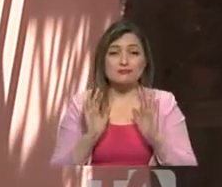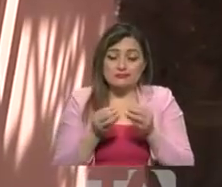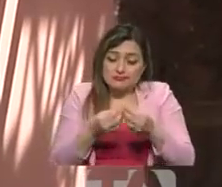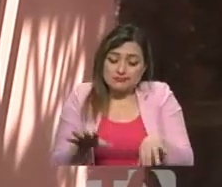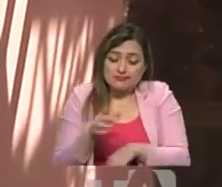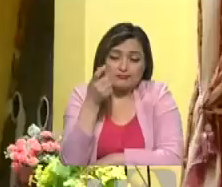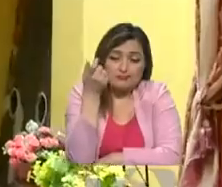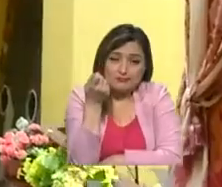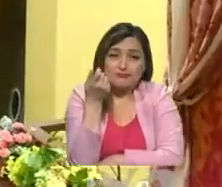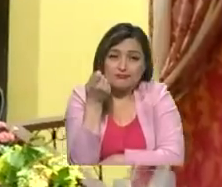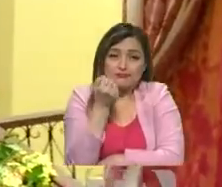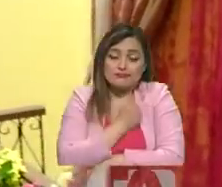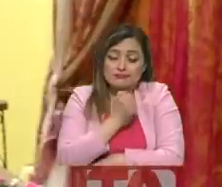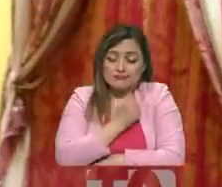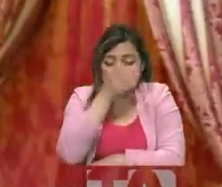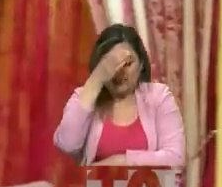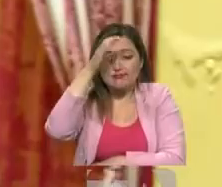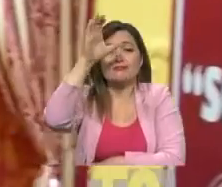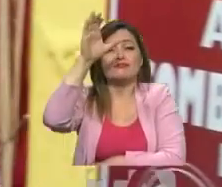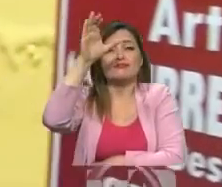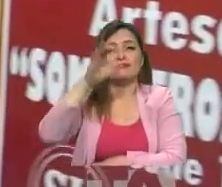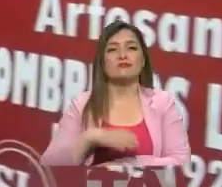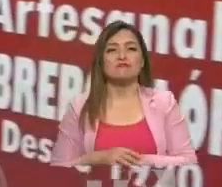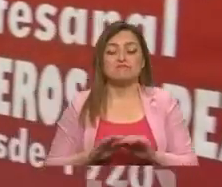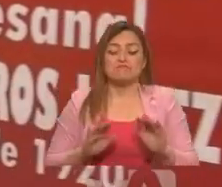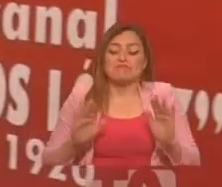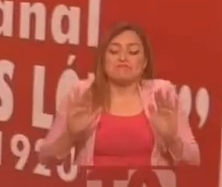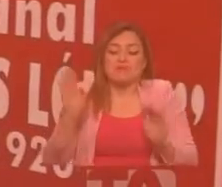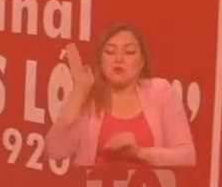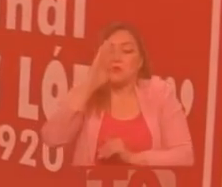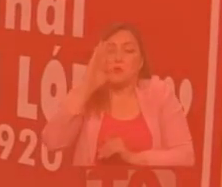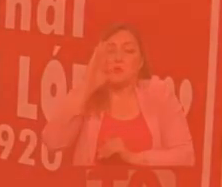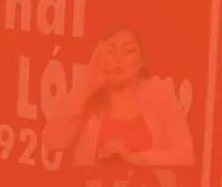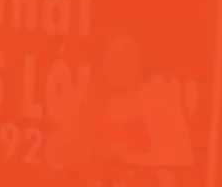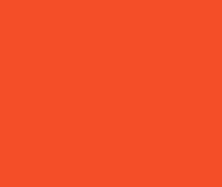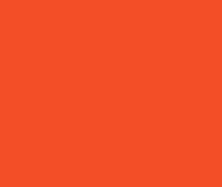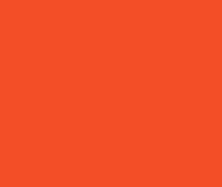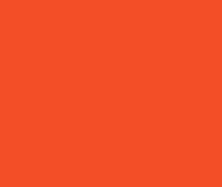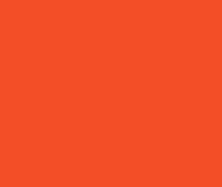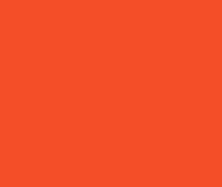plata, sino patrimonios intangibles, que quién sabe, nunca más regresen a este lugar.